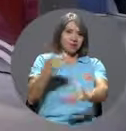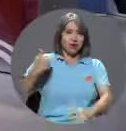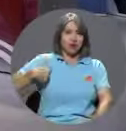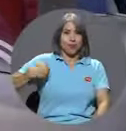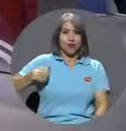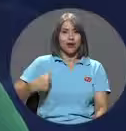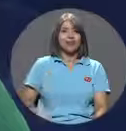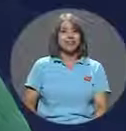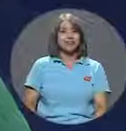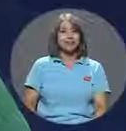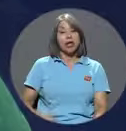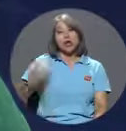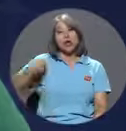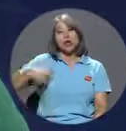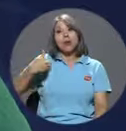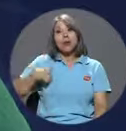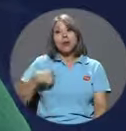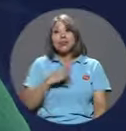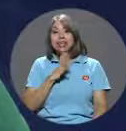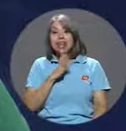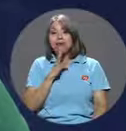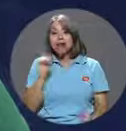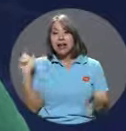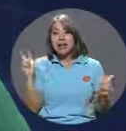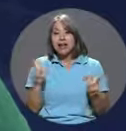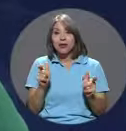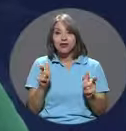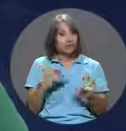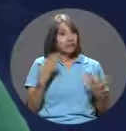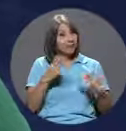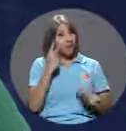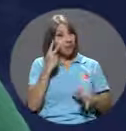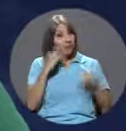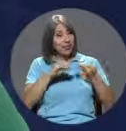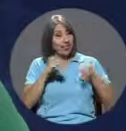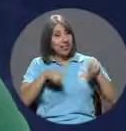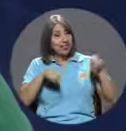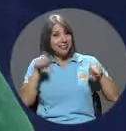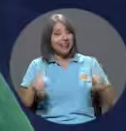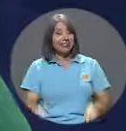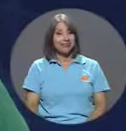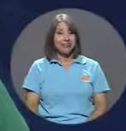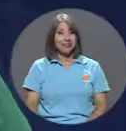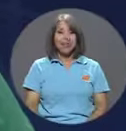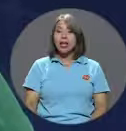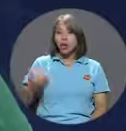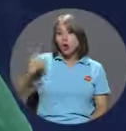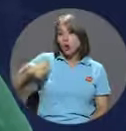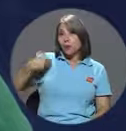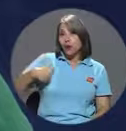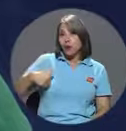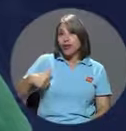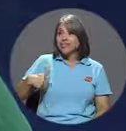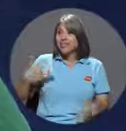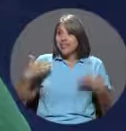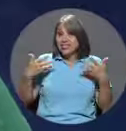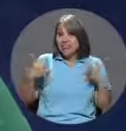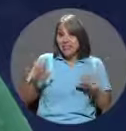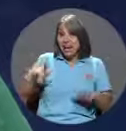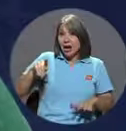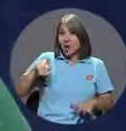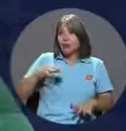a los varones. Los varones tienden a hablar menos que las mujeres. Bueno, lo vemos en las estadísticas. Y tienden a